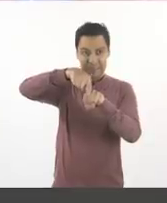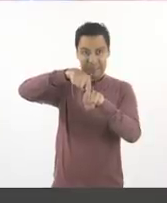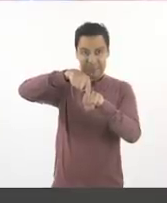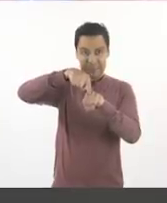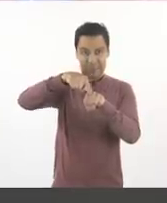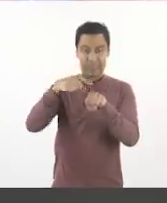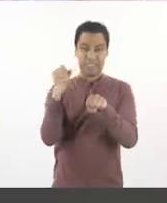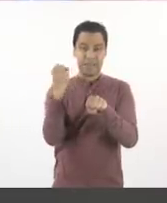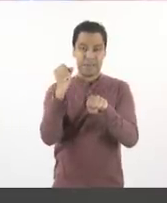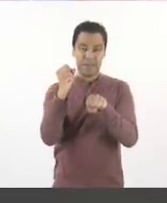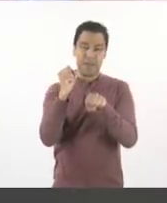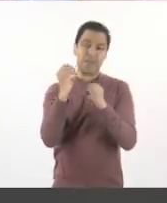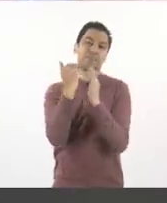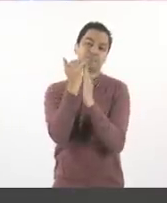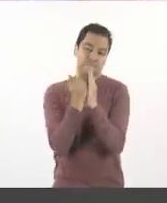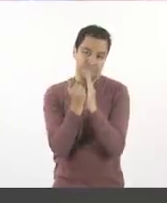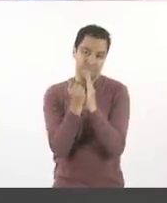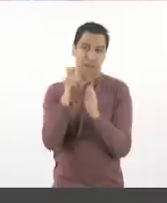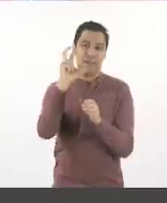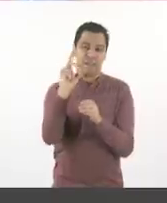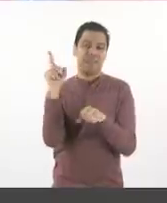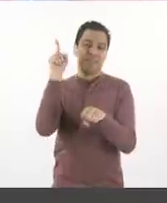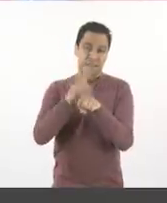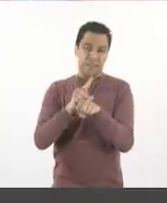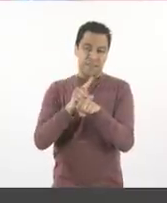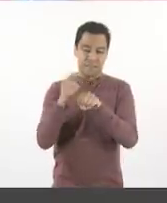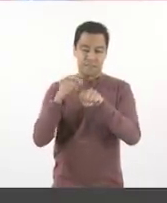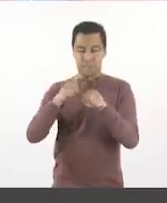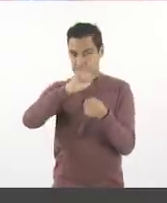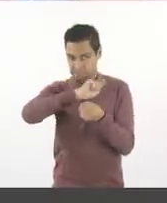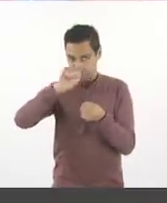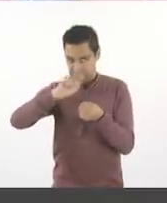nada más 30 días. 30 días.